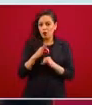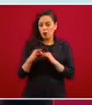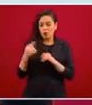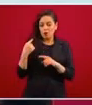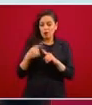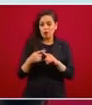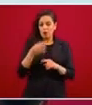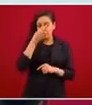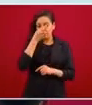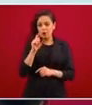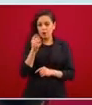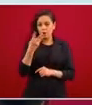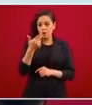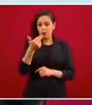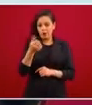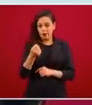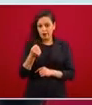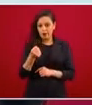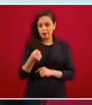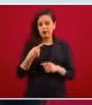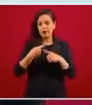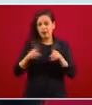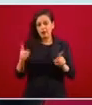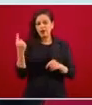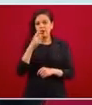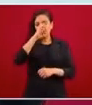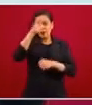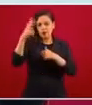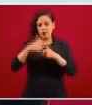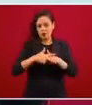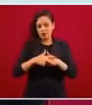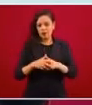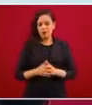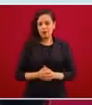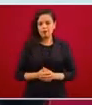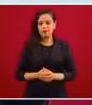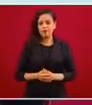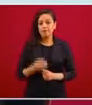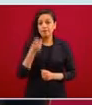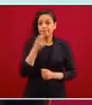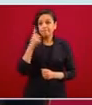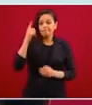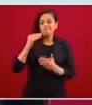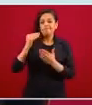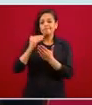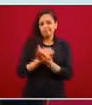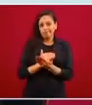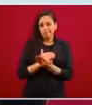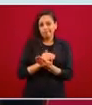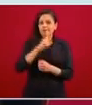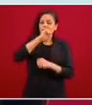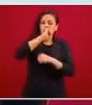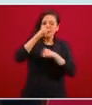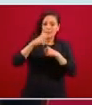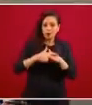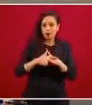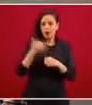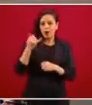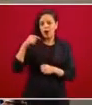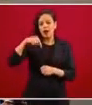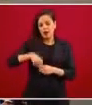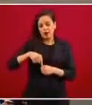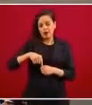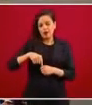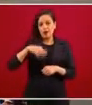effectively respecto a surpassed Europa the y la tendencia European será region. la reducción And de la the situación en trend will Europa continue y to el be aumento that de la situación the